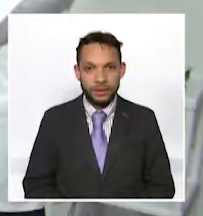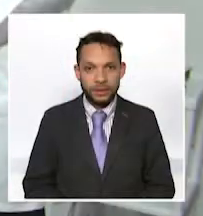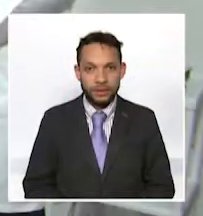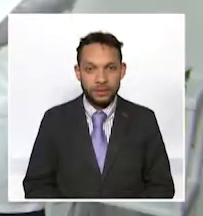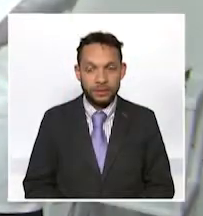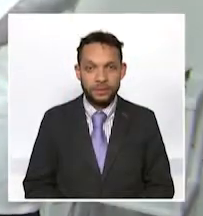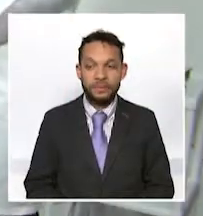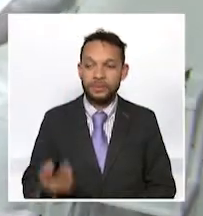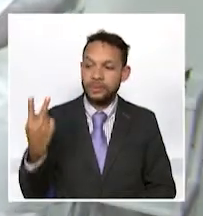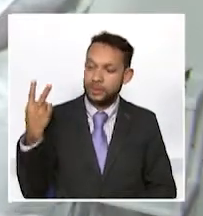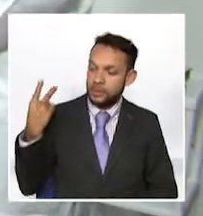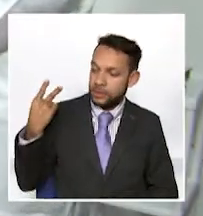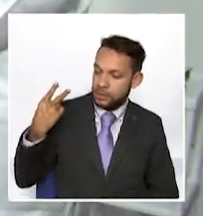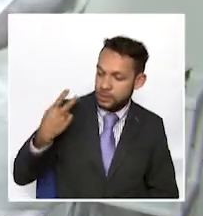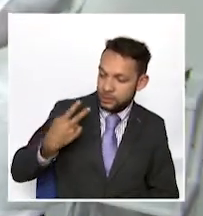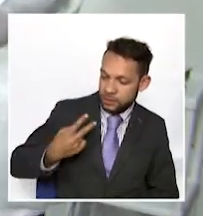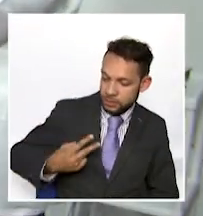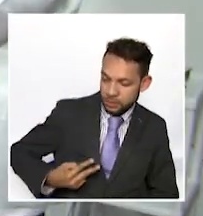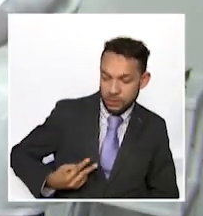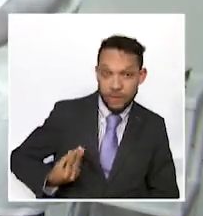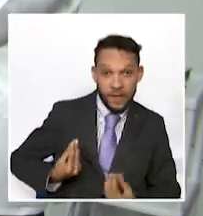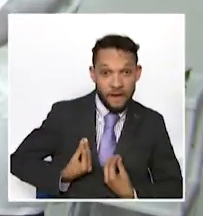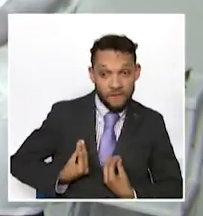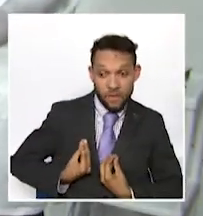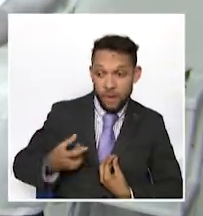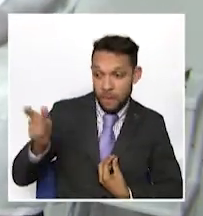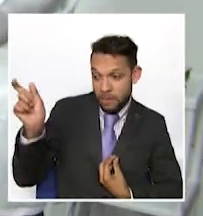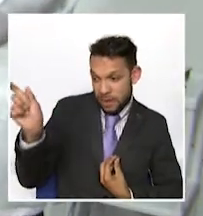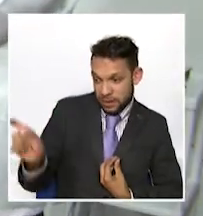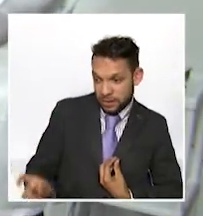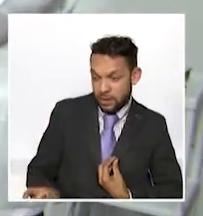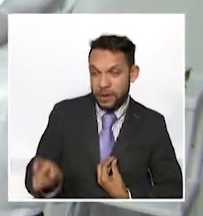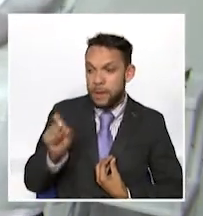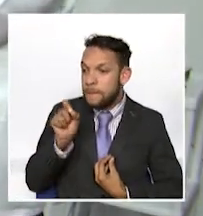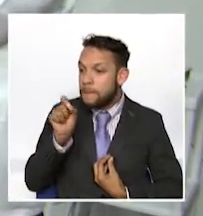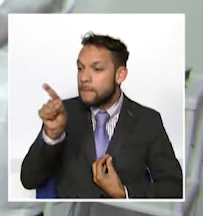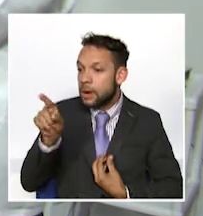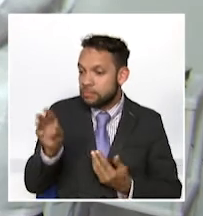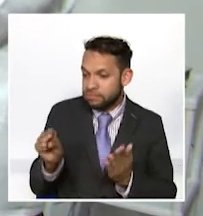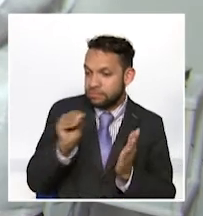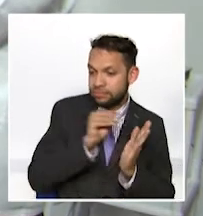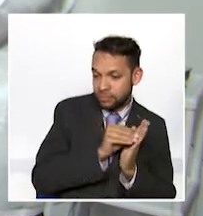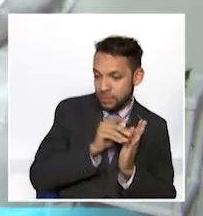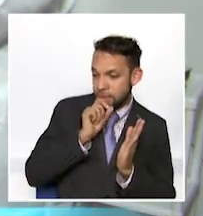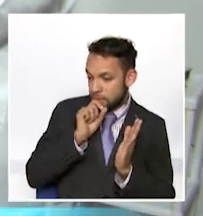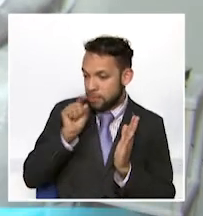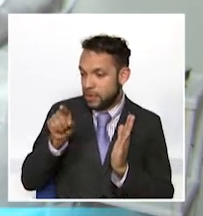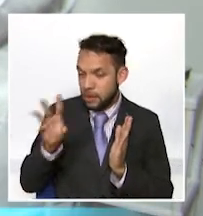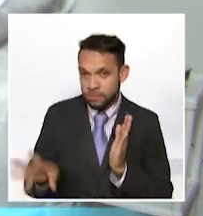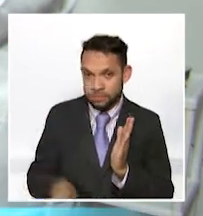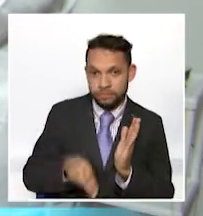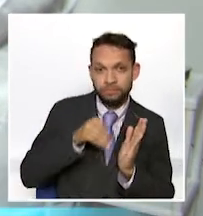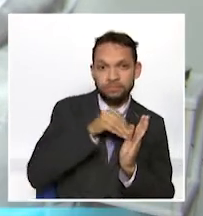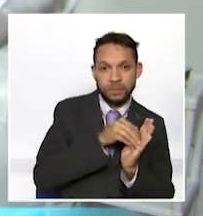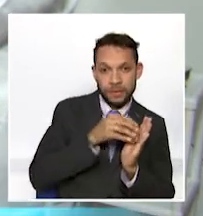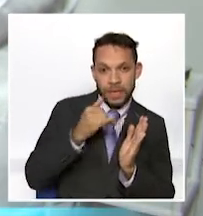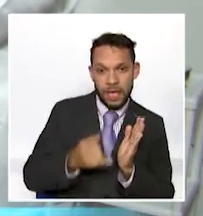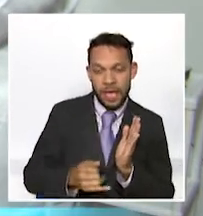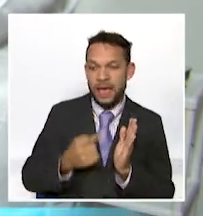La historia clínica ya pasa de la entrevista, entonces, a algo que es fundamental para nosotros, la inspección